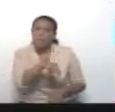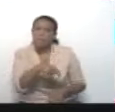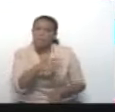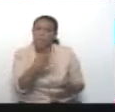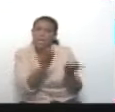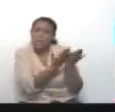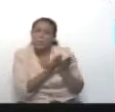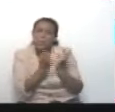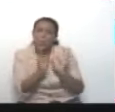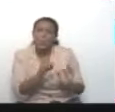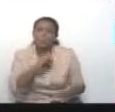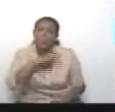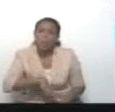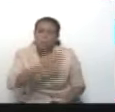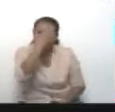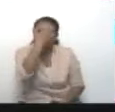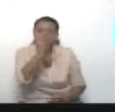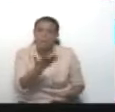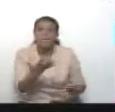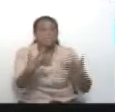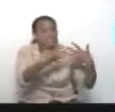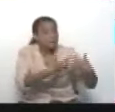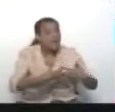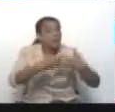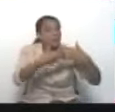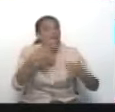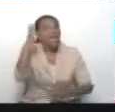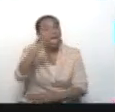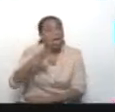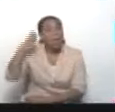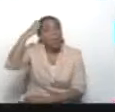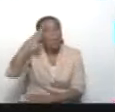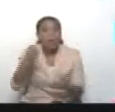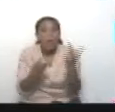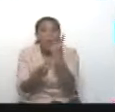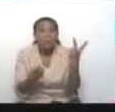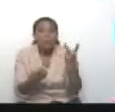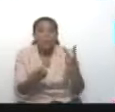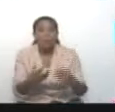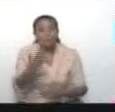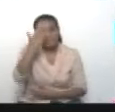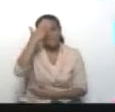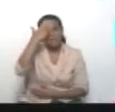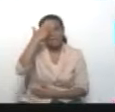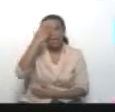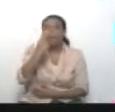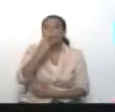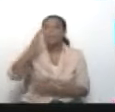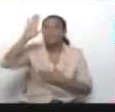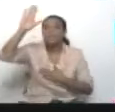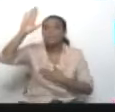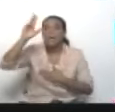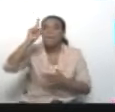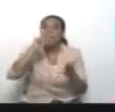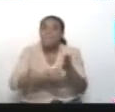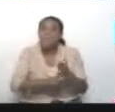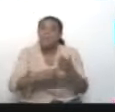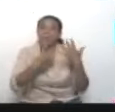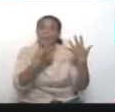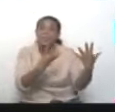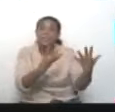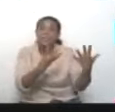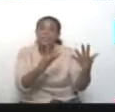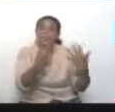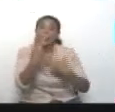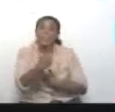filósofo. Sabes que Estados Unidos y Europa fueron los grandes cómplices de Hitler desde